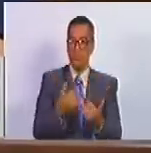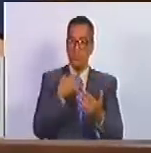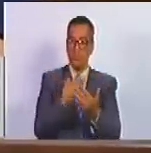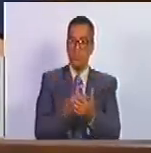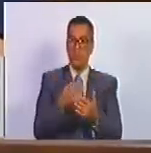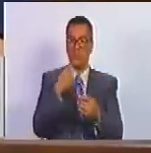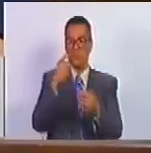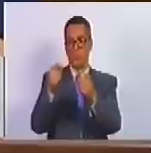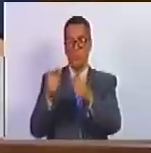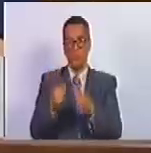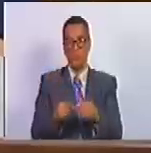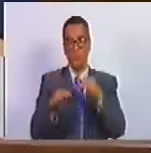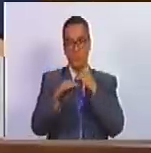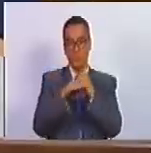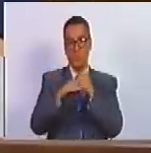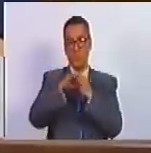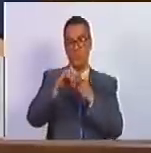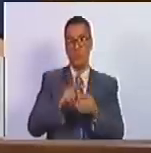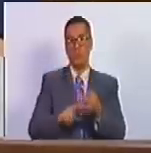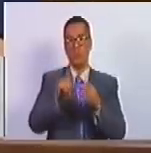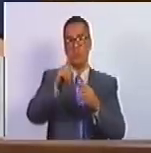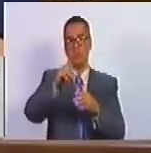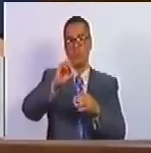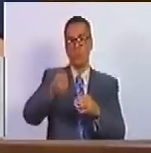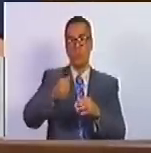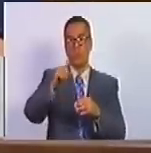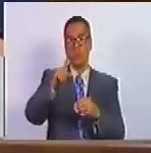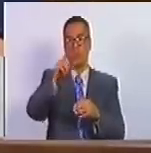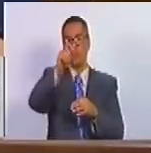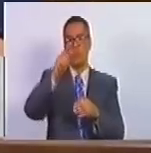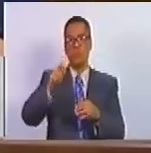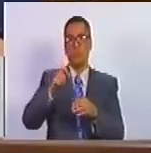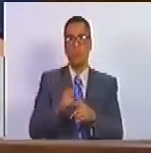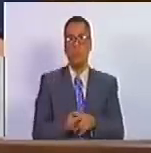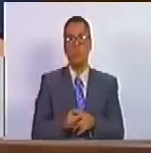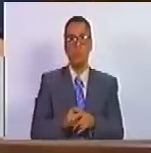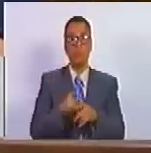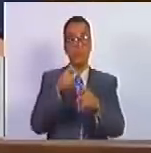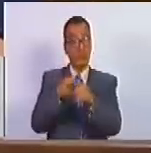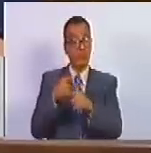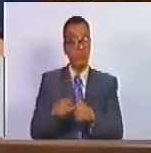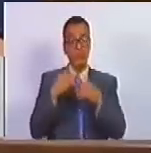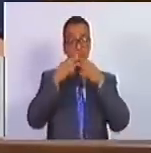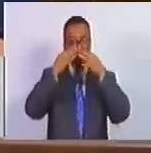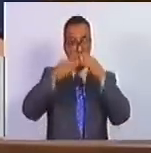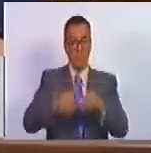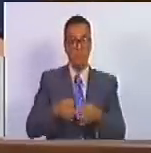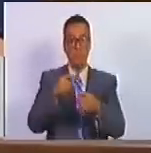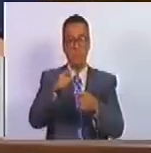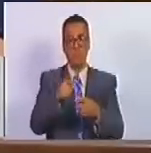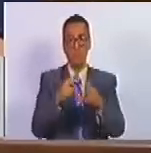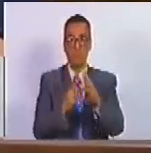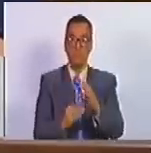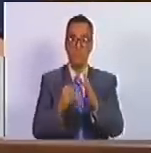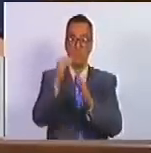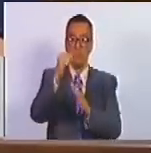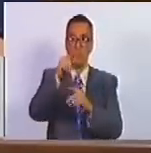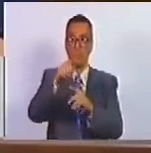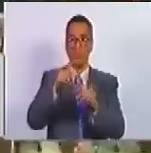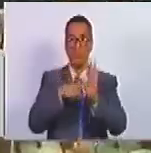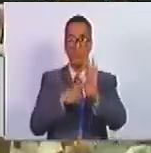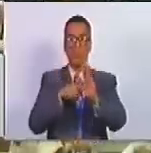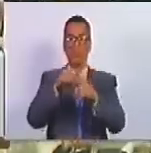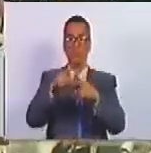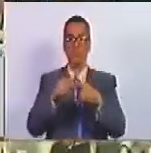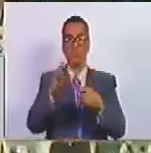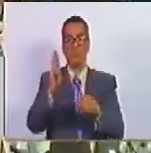en bolívares equivalente a 0,10% el tipo de cambio oficial de la moneda de mayor valor publicado